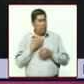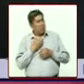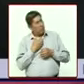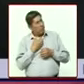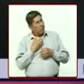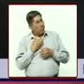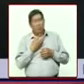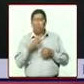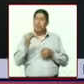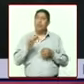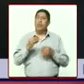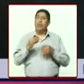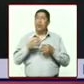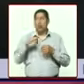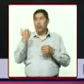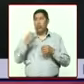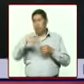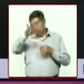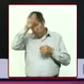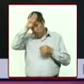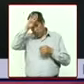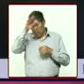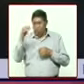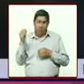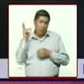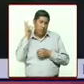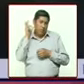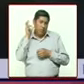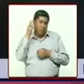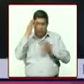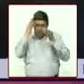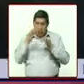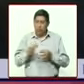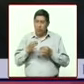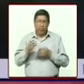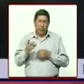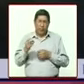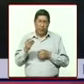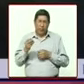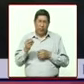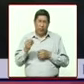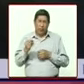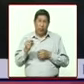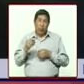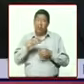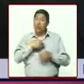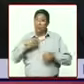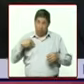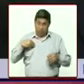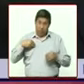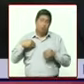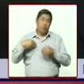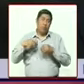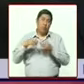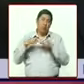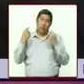caso de la audiencia del Beni, hemos escuchado la decisión de los miembros de la sala